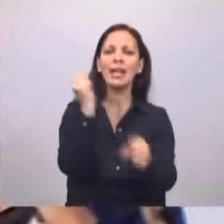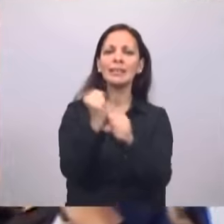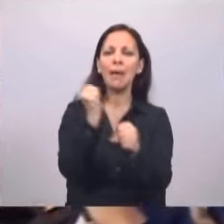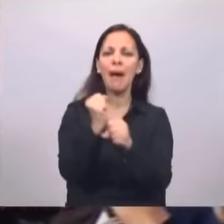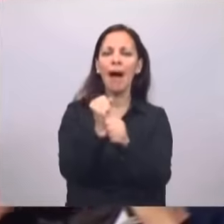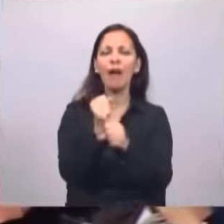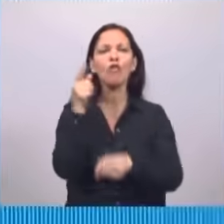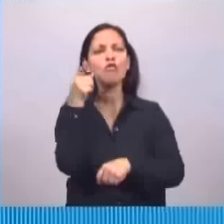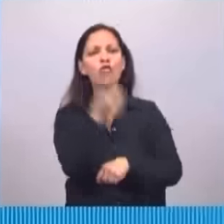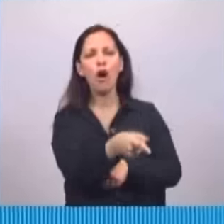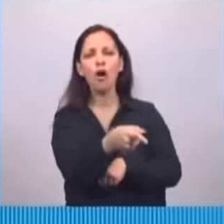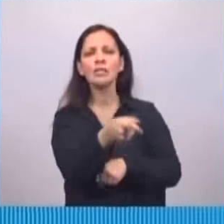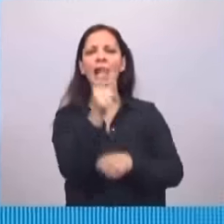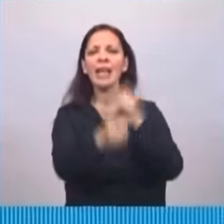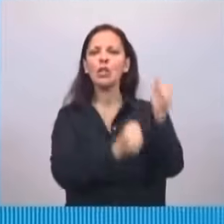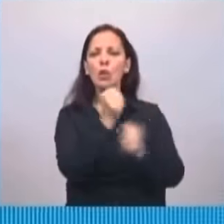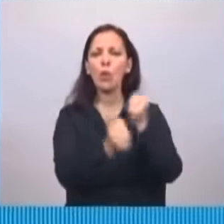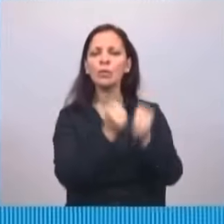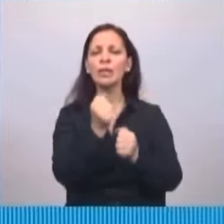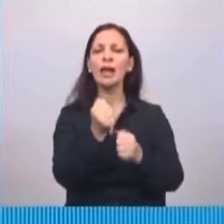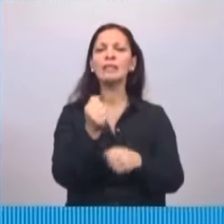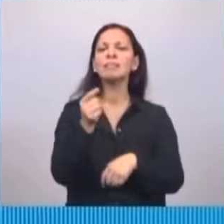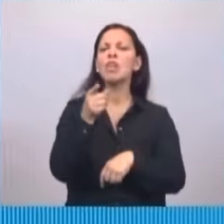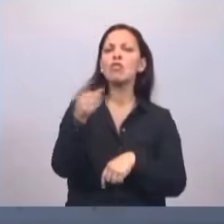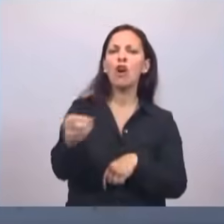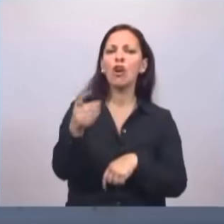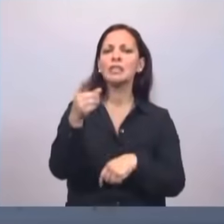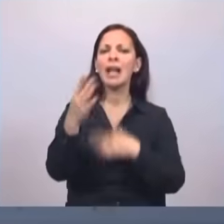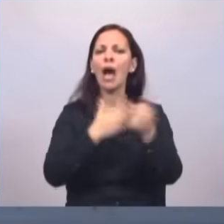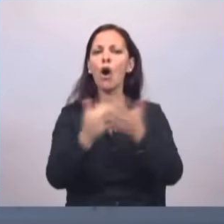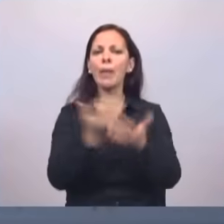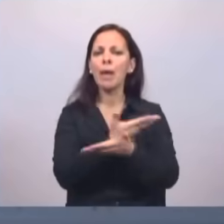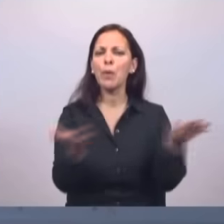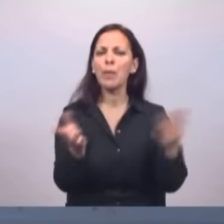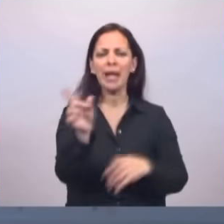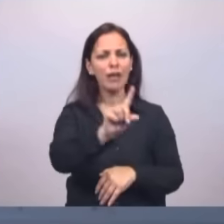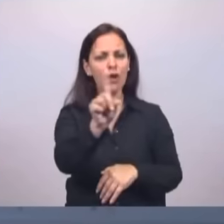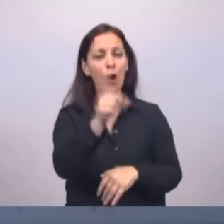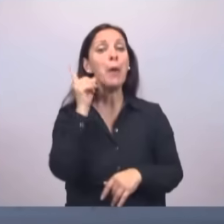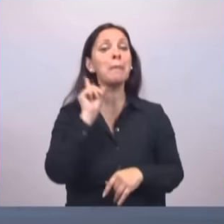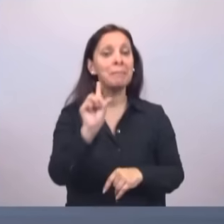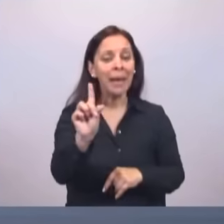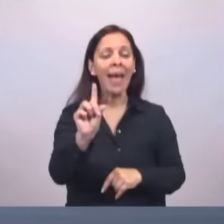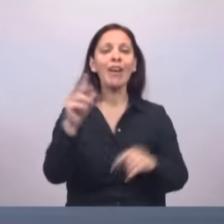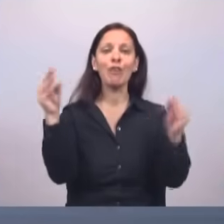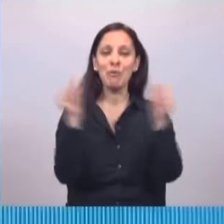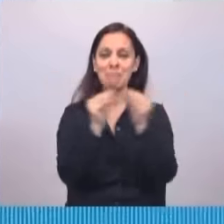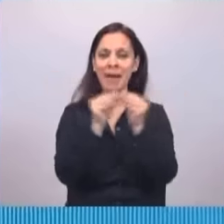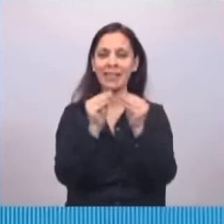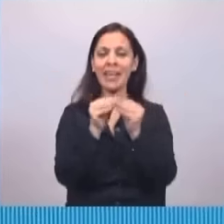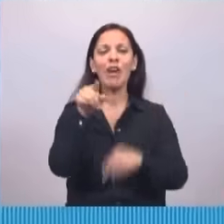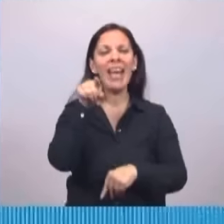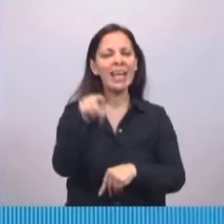trabajo, ni contra la industria, ni contra la obra pública. Pero compañeros y compañeras, esa